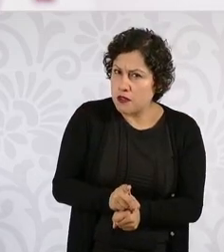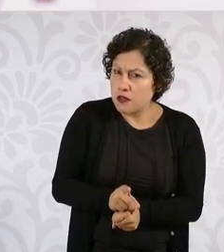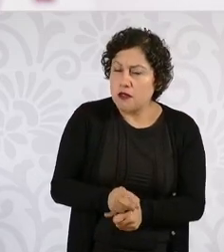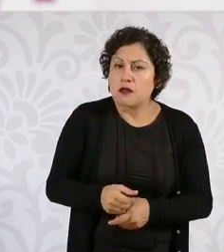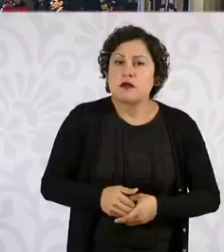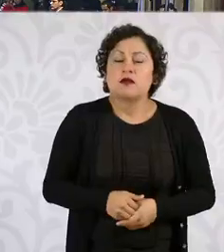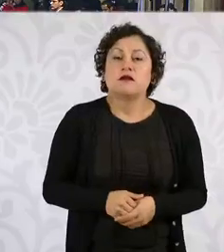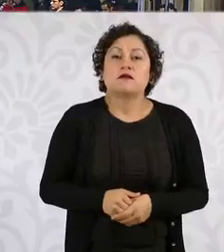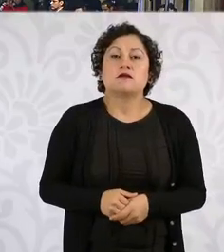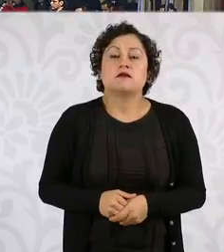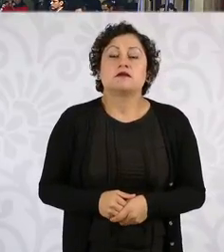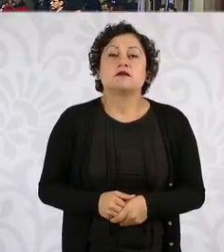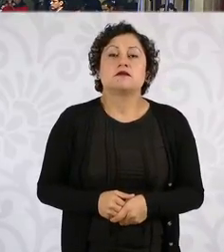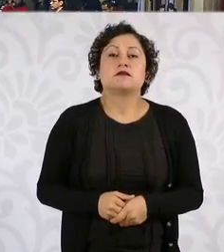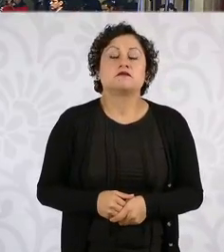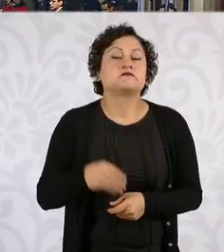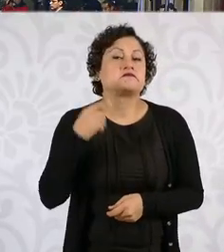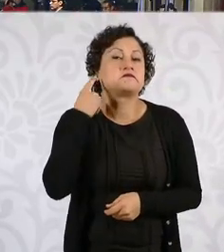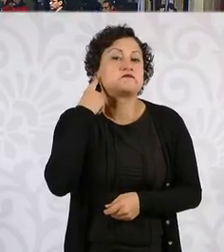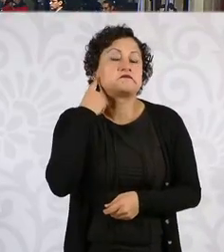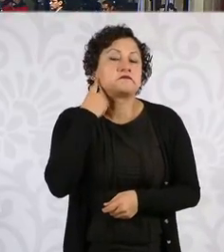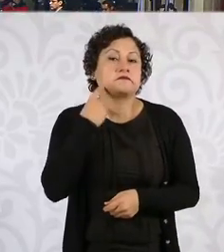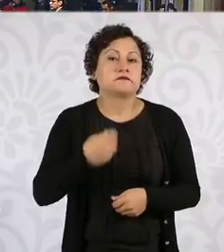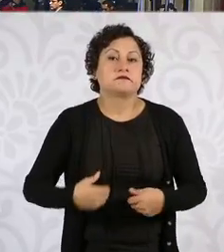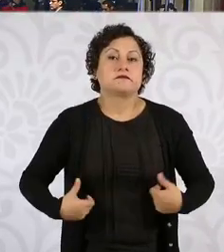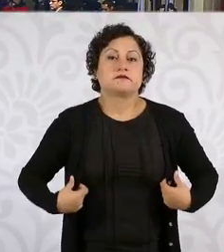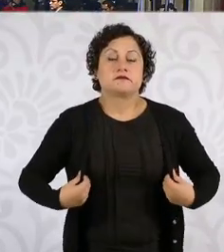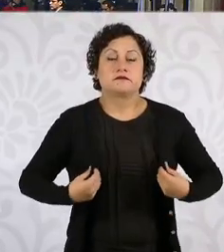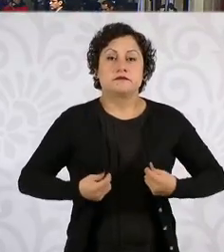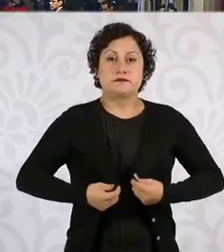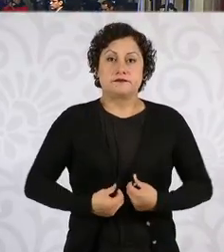¿Habrá una estrategia especial final en cuestión de seguridad y